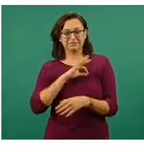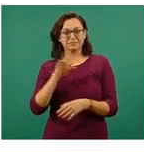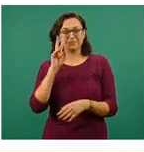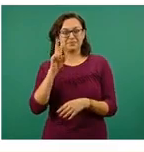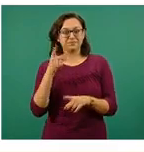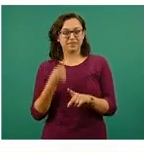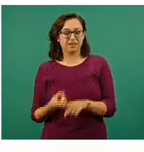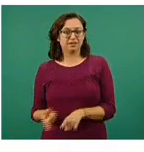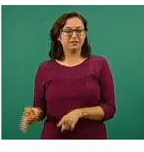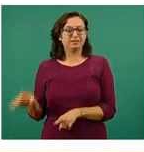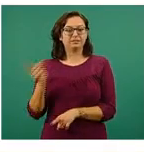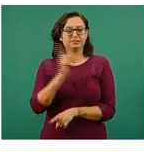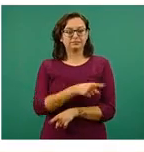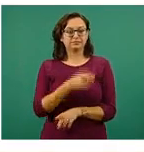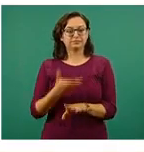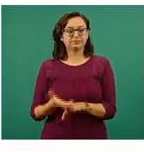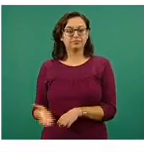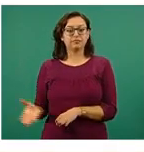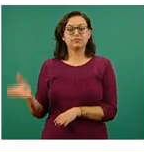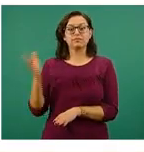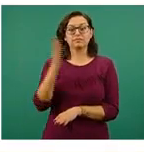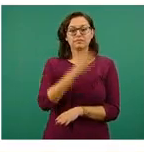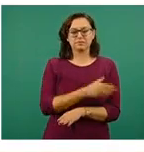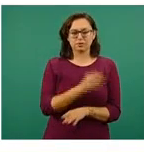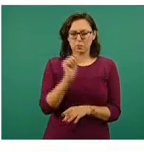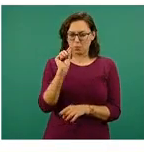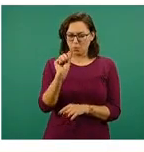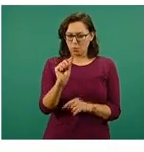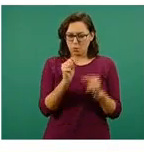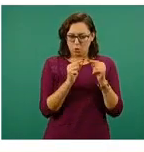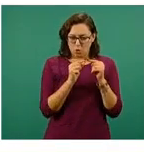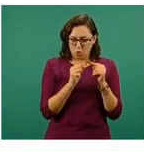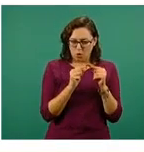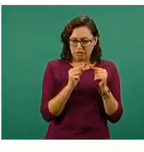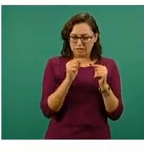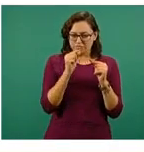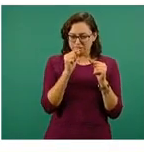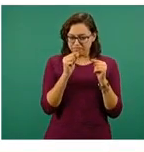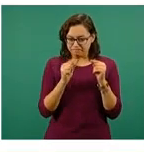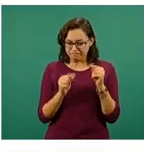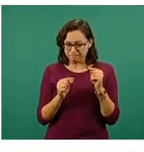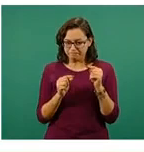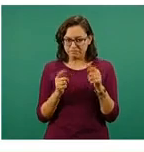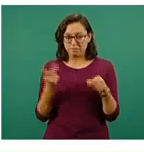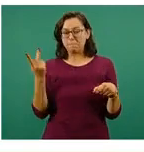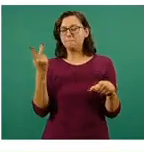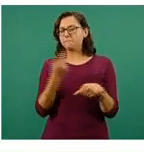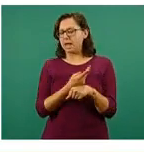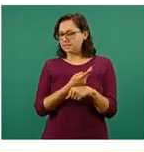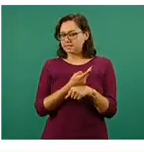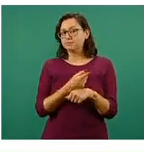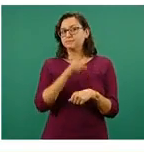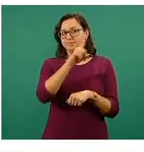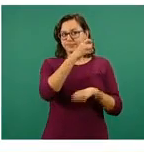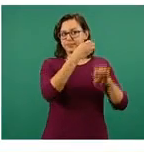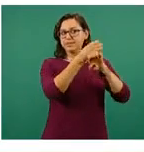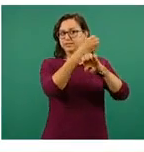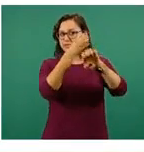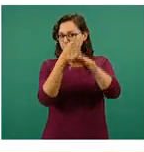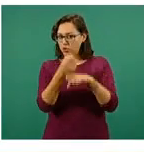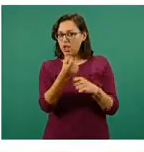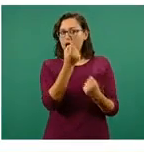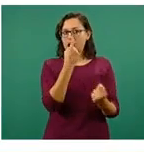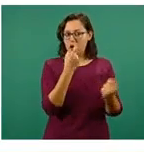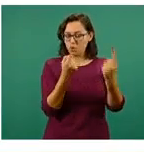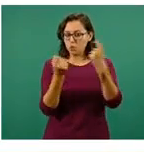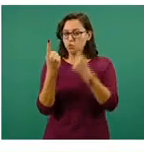platicamos con las entidades federativas, con los equipos de salud de las entidades federativas que presentaron un incremento en el número de casos para